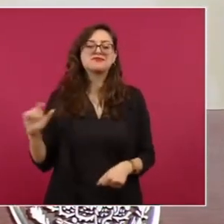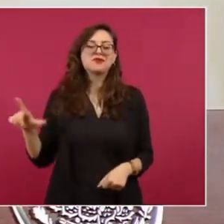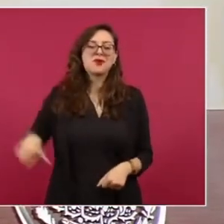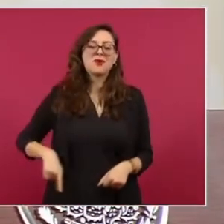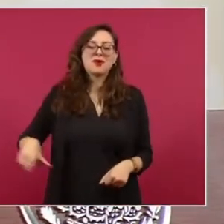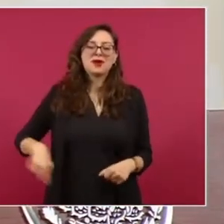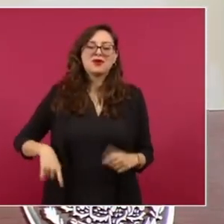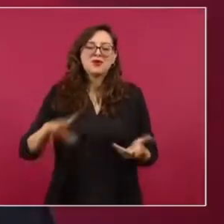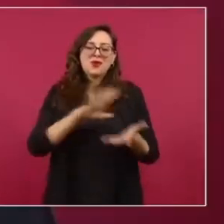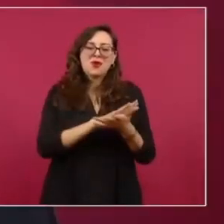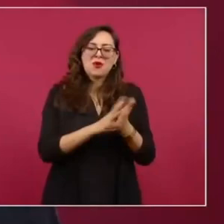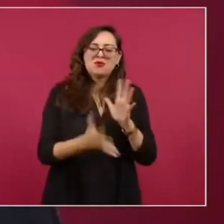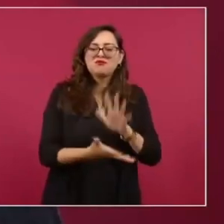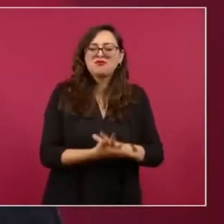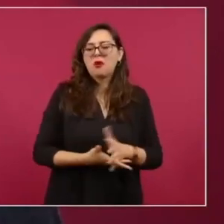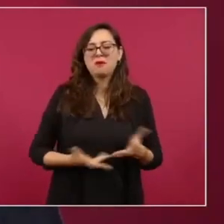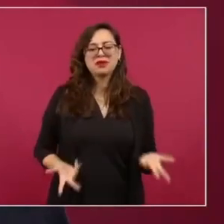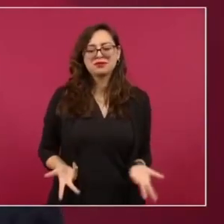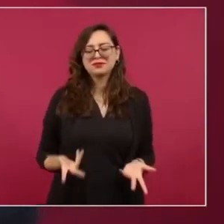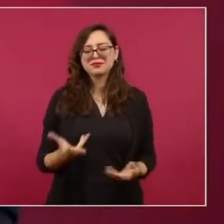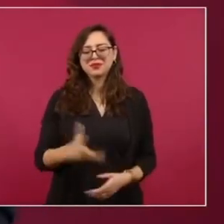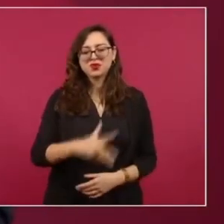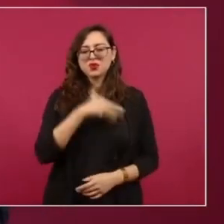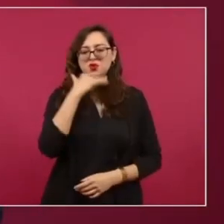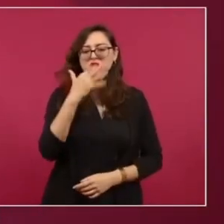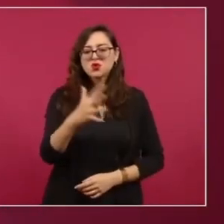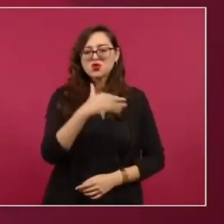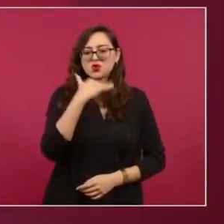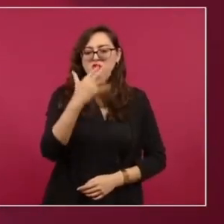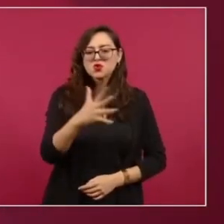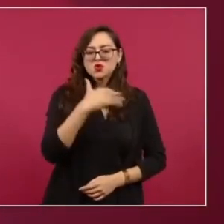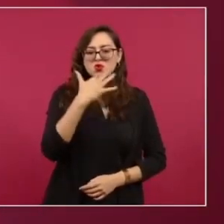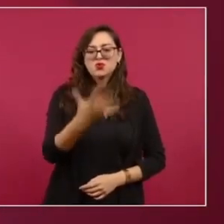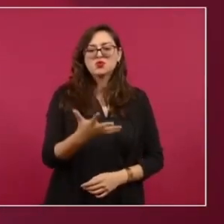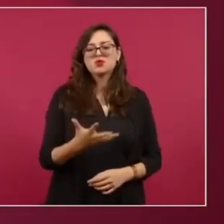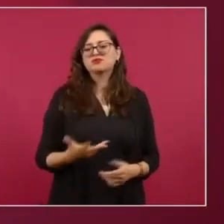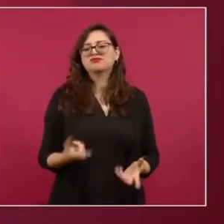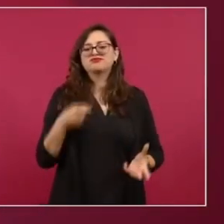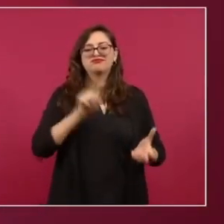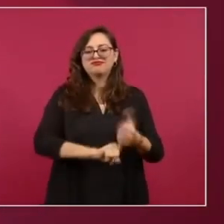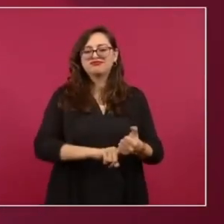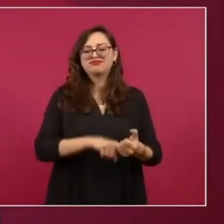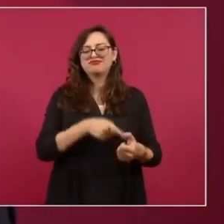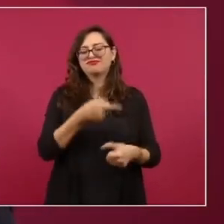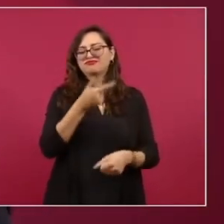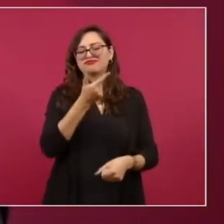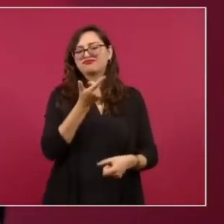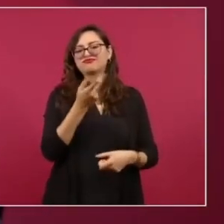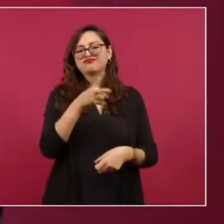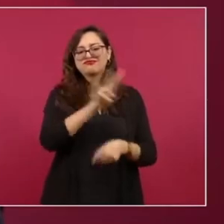Y la corrupción, ese sistema de vigilancia de Pemex,